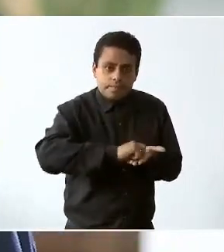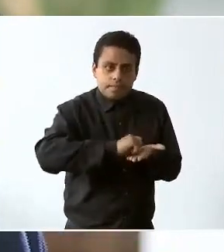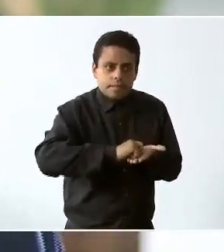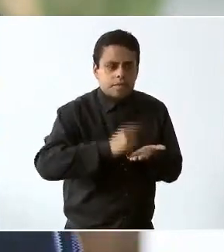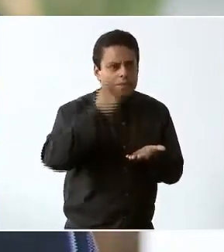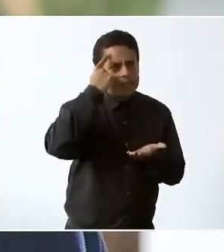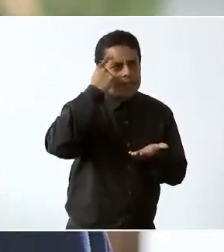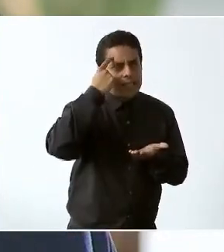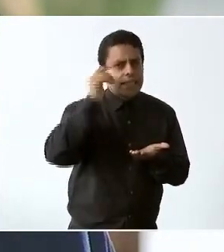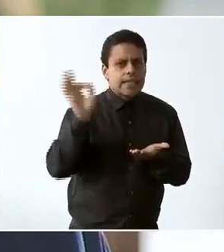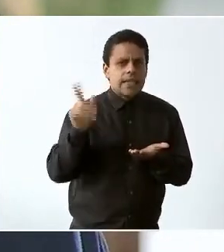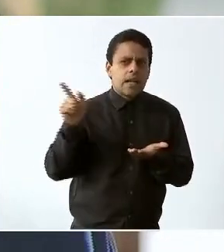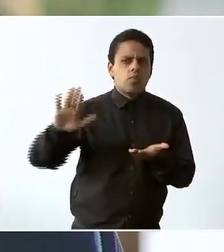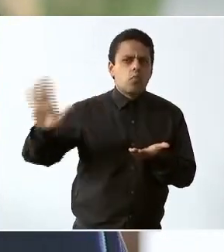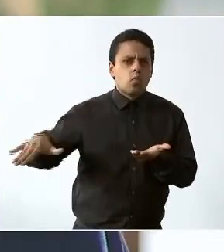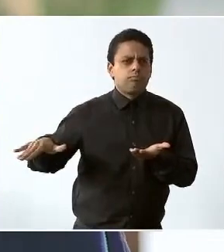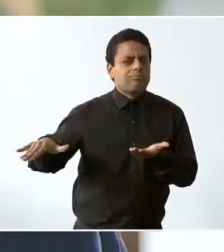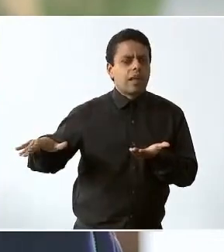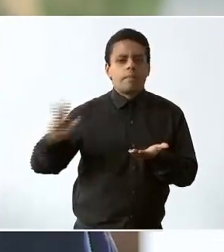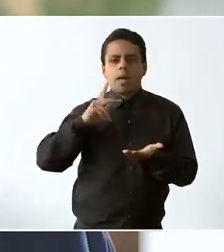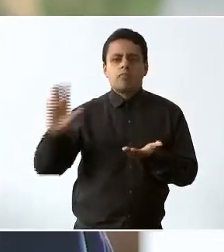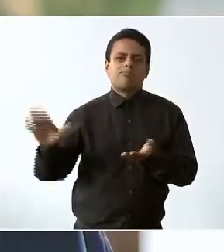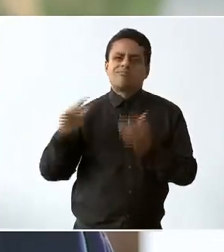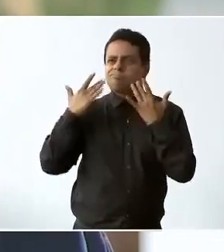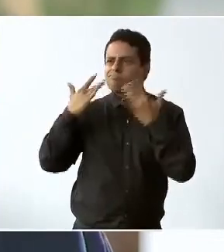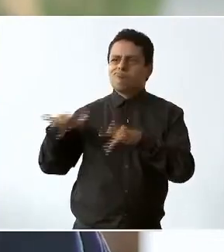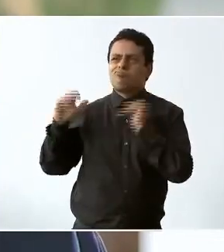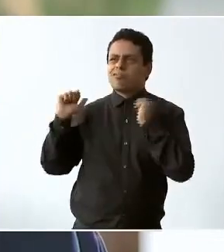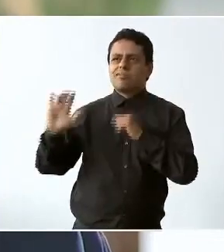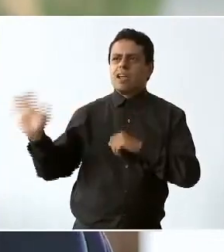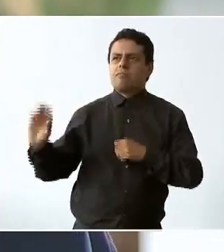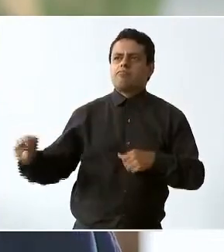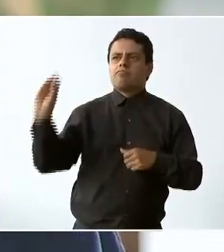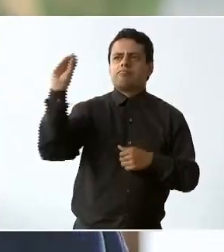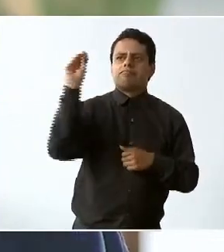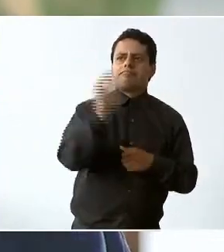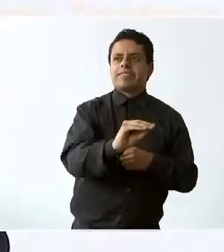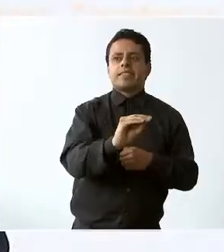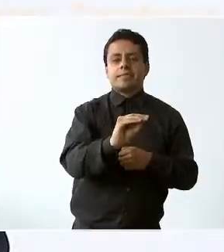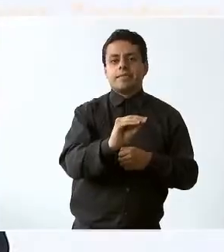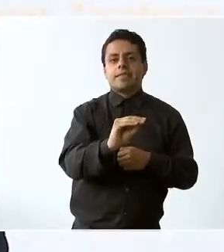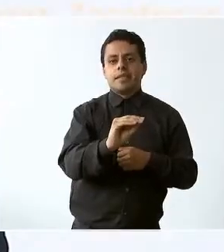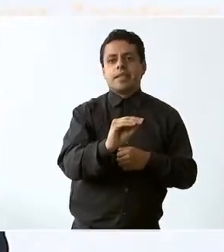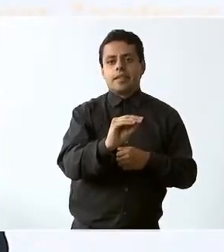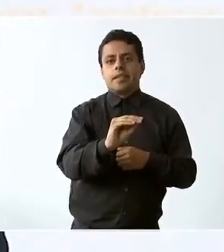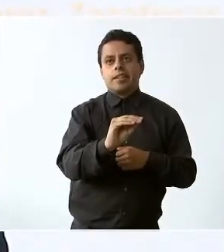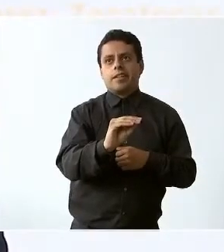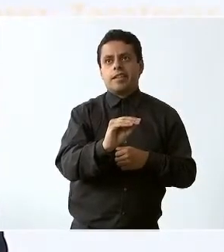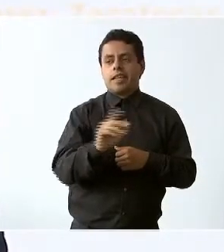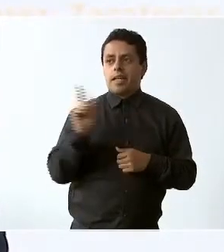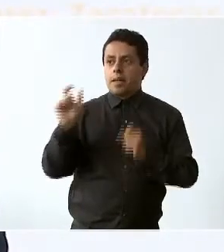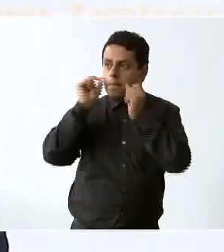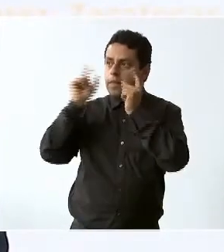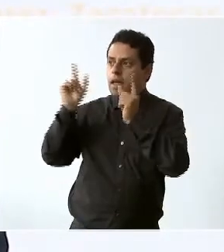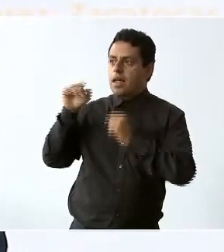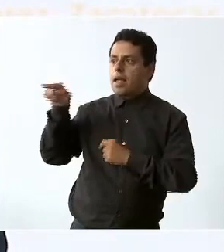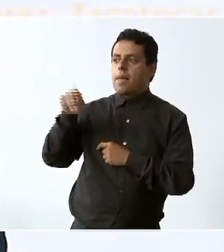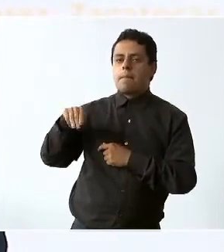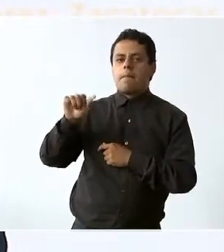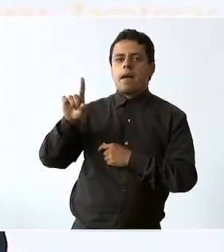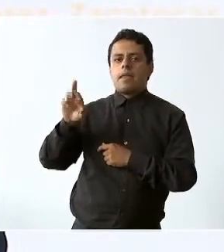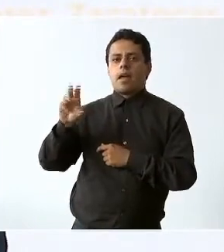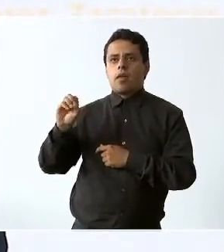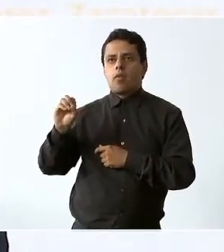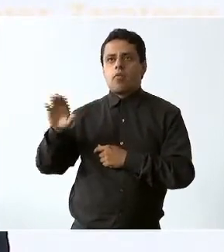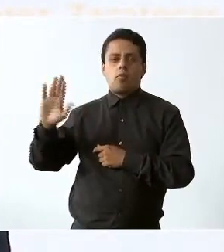lo presintiera y mejor decidiera alejarse de la desgracia de su admirado Madero y de